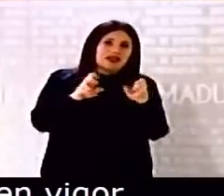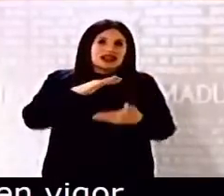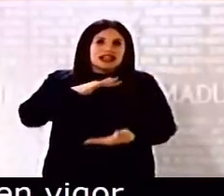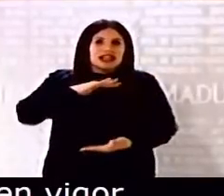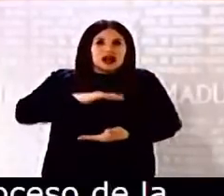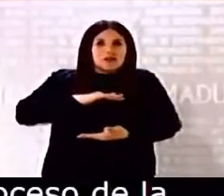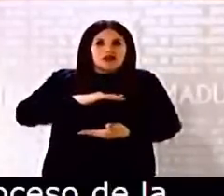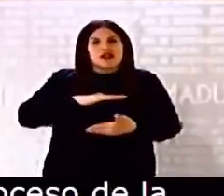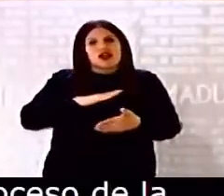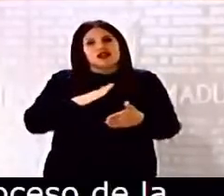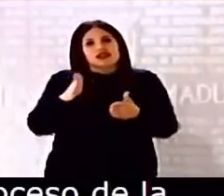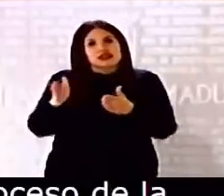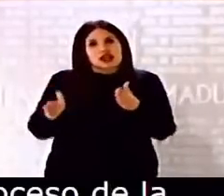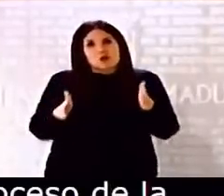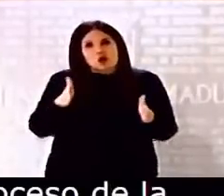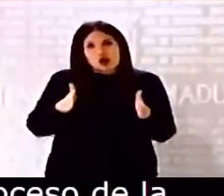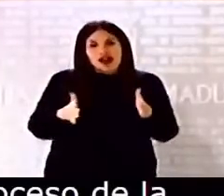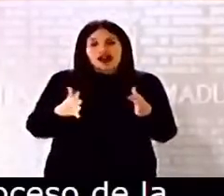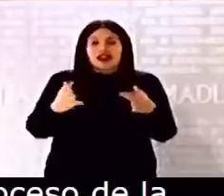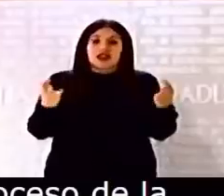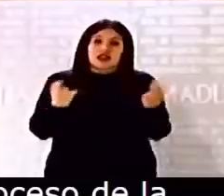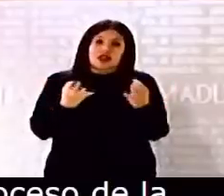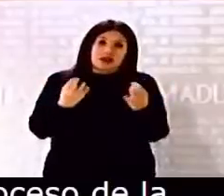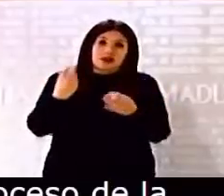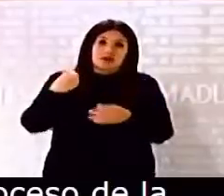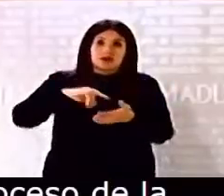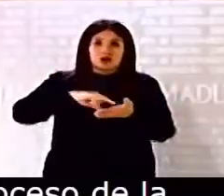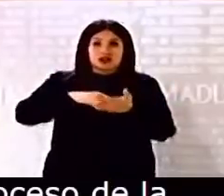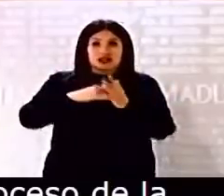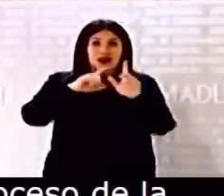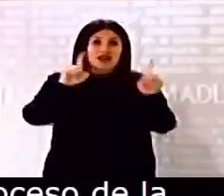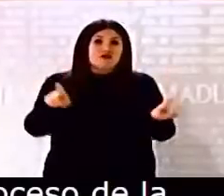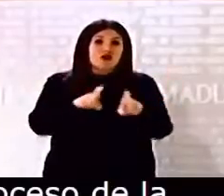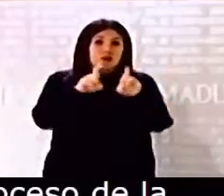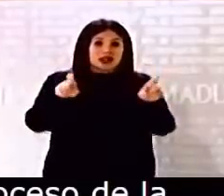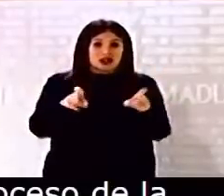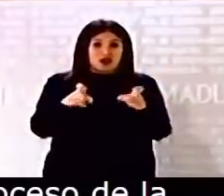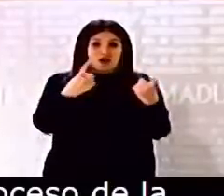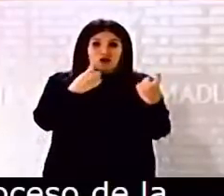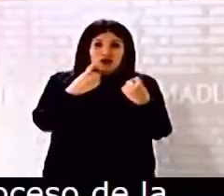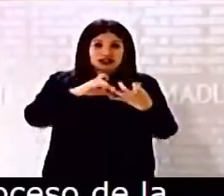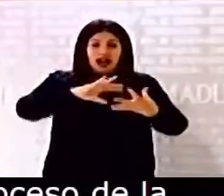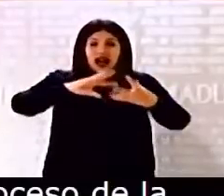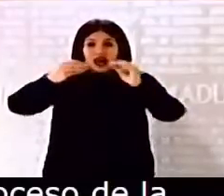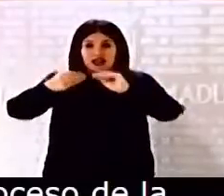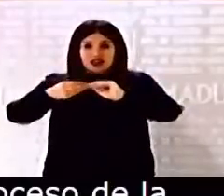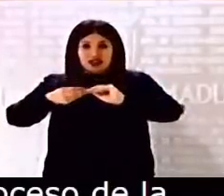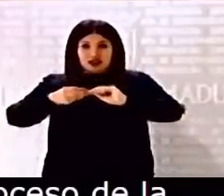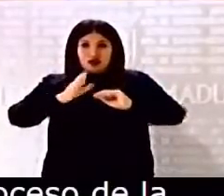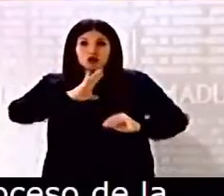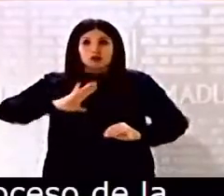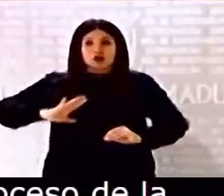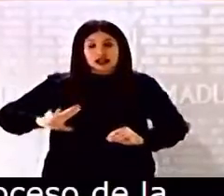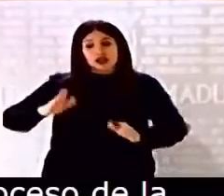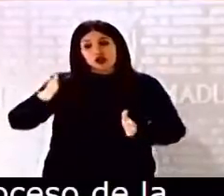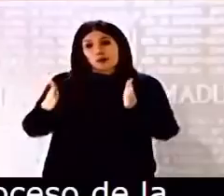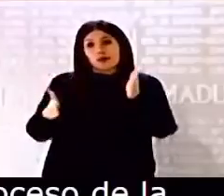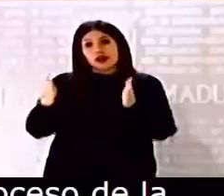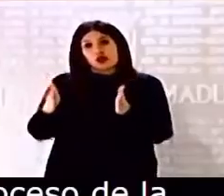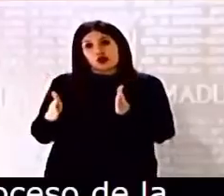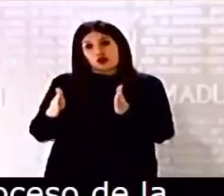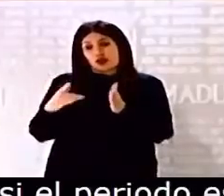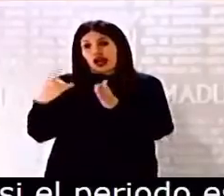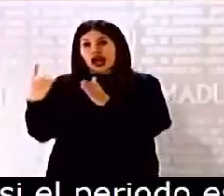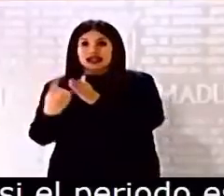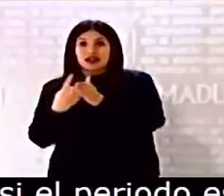personas que lo sufren, que había que adaptar el sistema informático, porque si Si el periodo de aislamiento es durante 14 días en lugar de